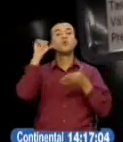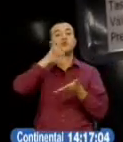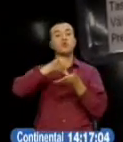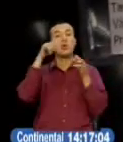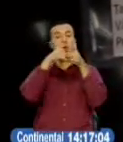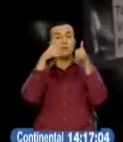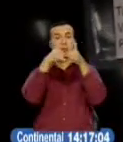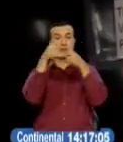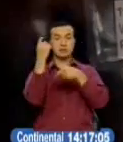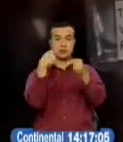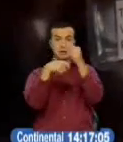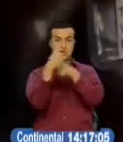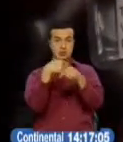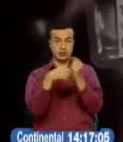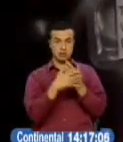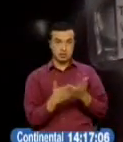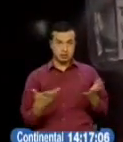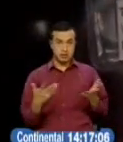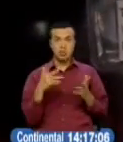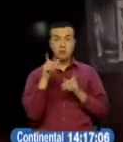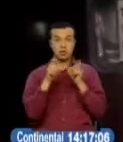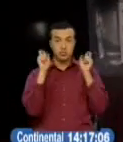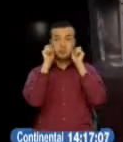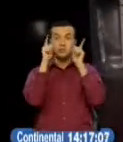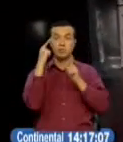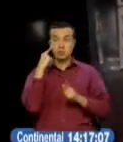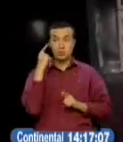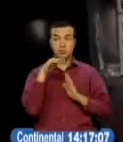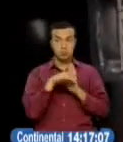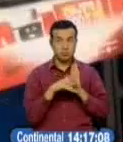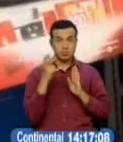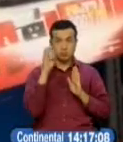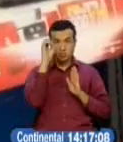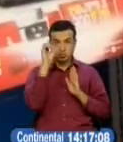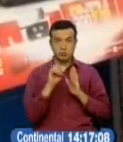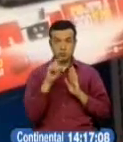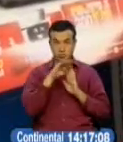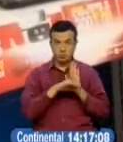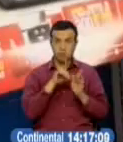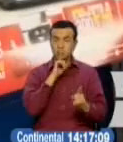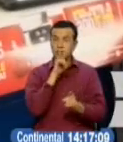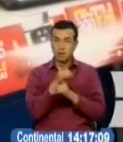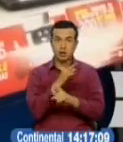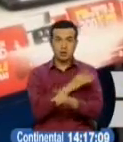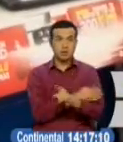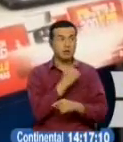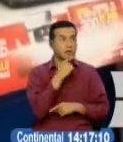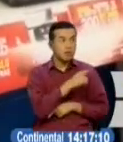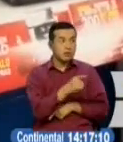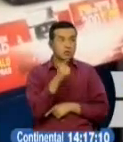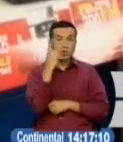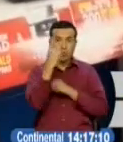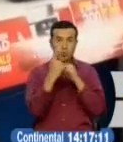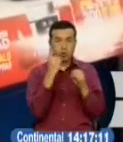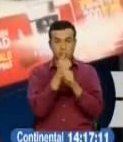Ella manifiesta que la ciudadanía está atenta a este cambio de precios. Sí, es verdad, como nos dijeron que solamente iba a durar un año. De hecho,